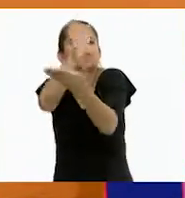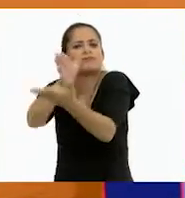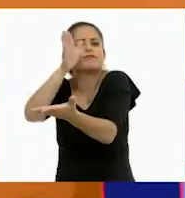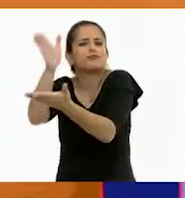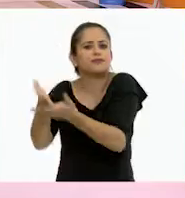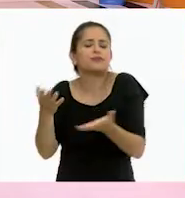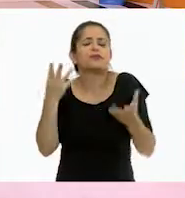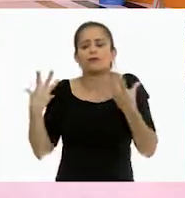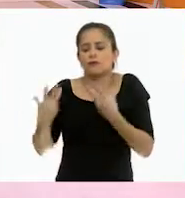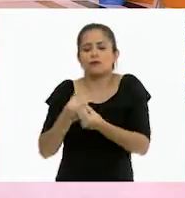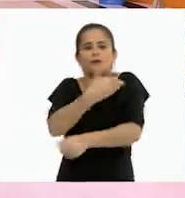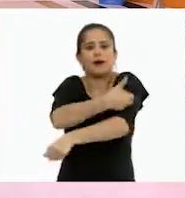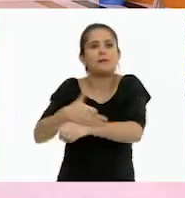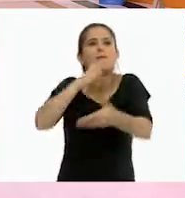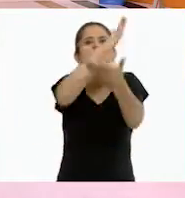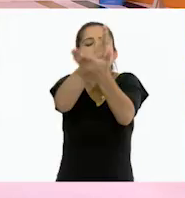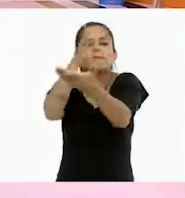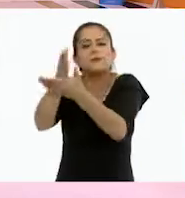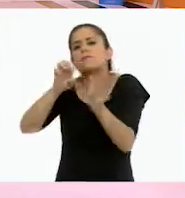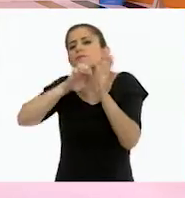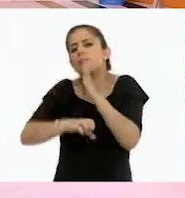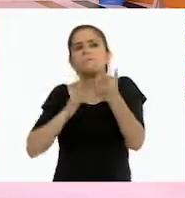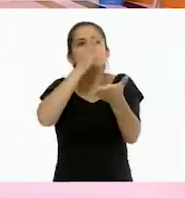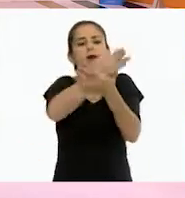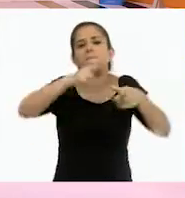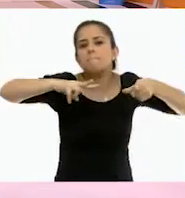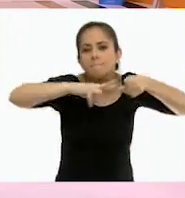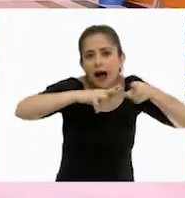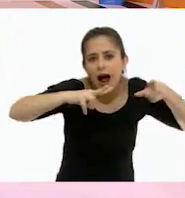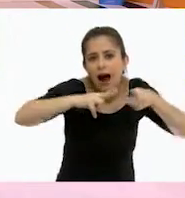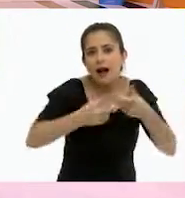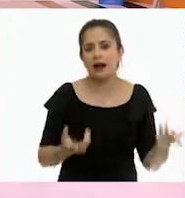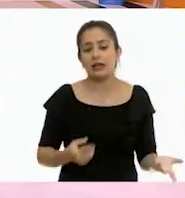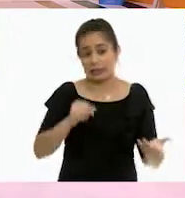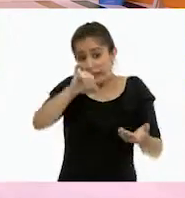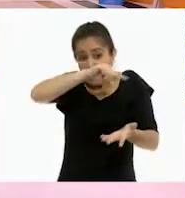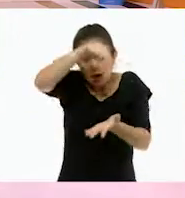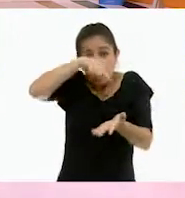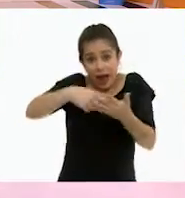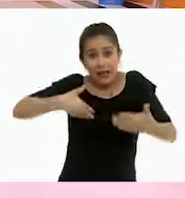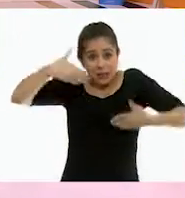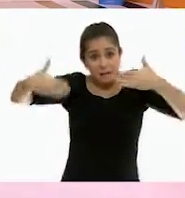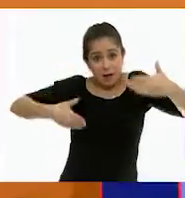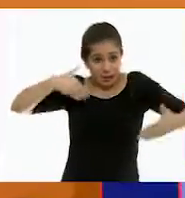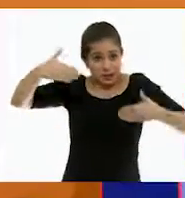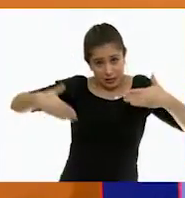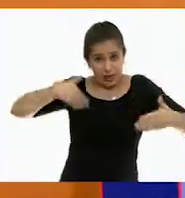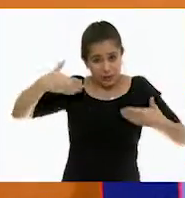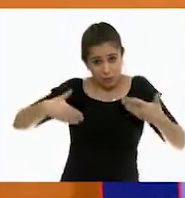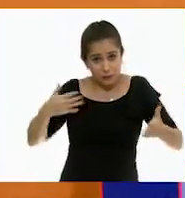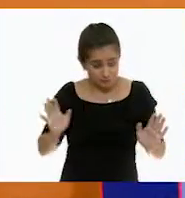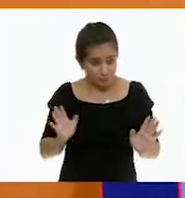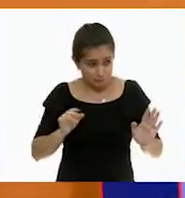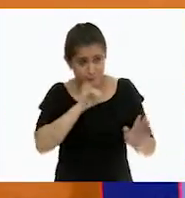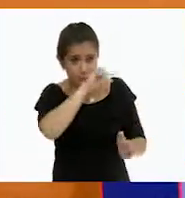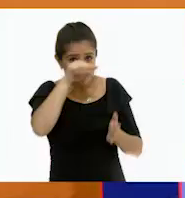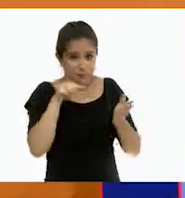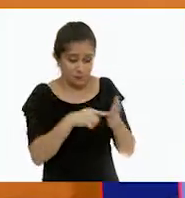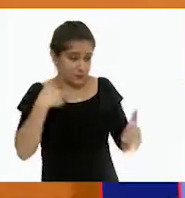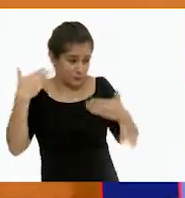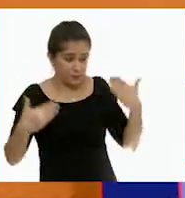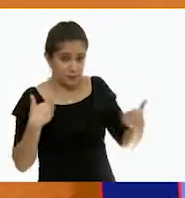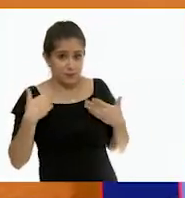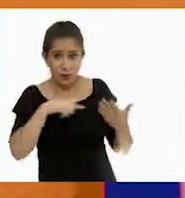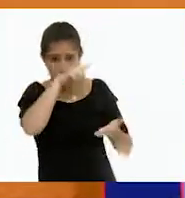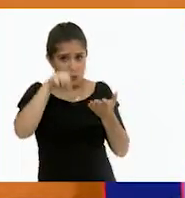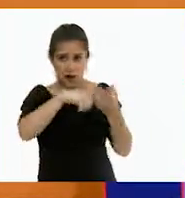Por ejemplo, no sé, se me ocurre el parque. Lugares divertidos. Lugares divertidos. Pero es, bueno, está bien, sí, lugares divertidos. O lugares así